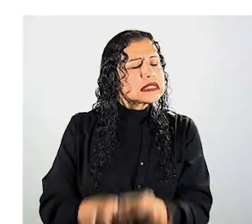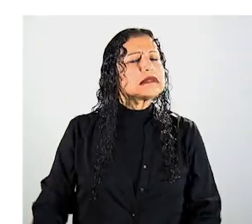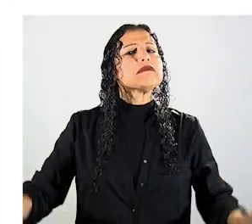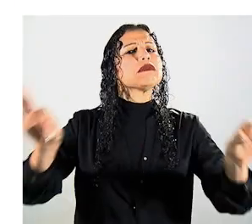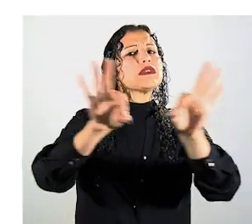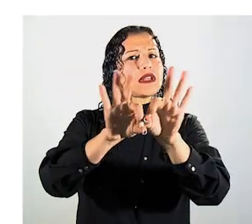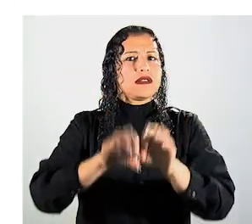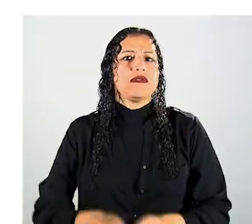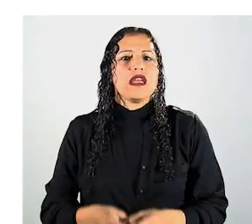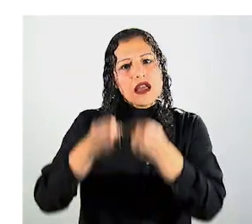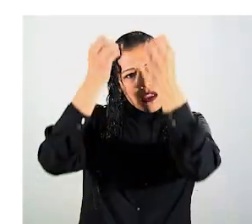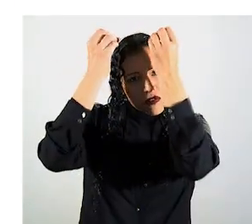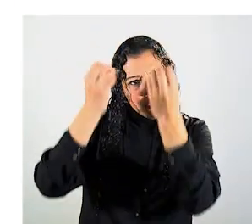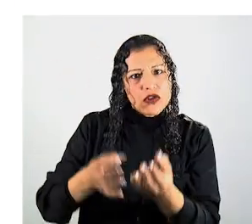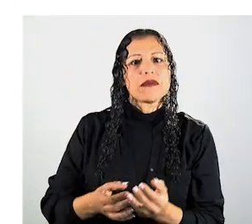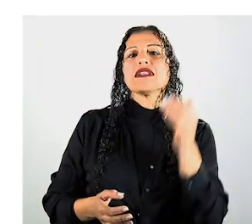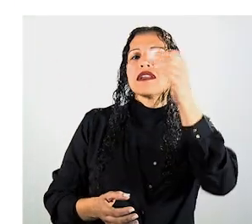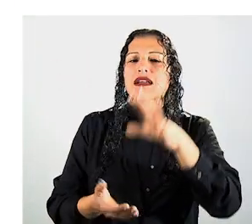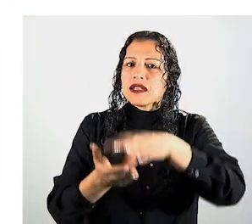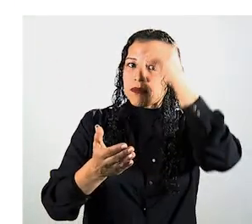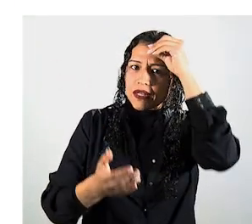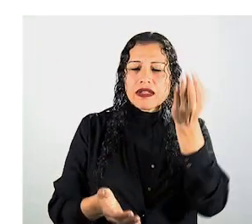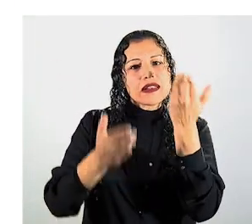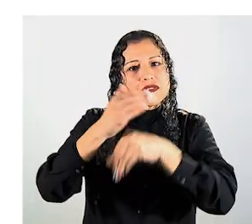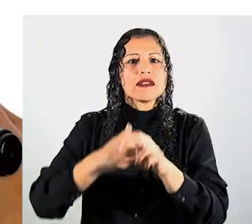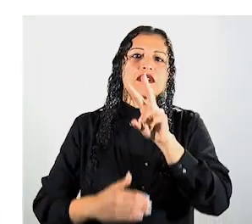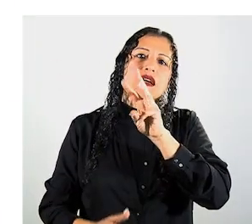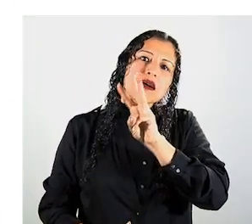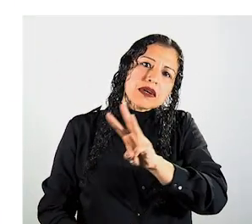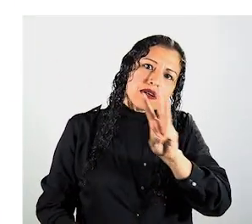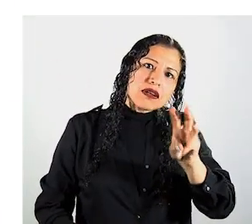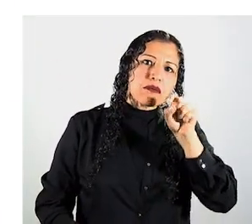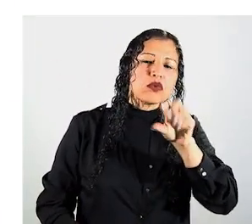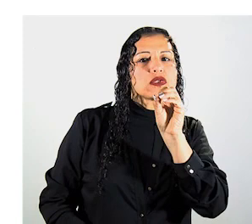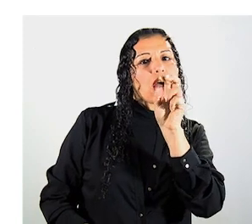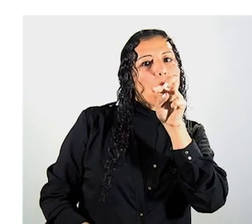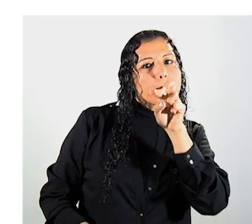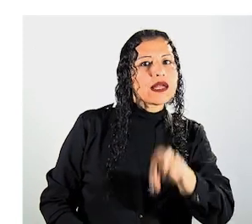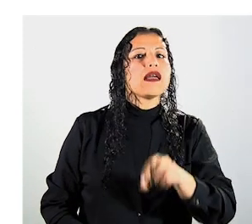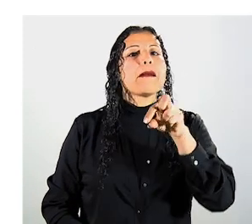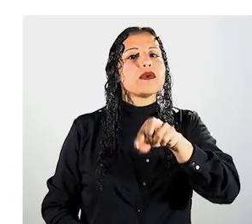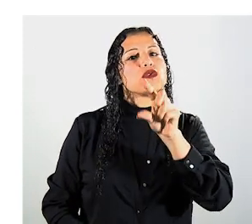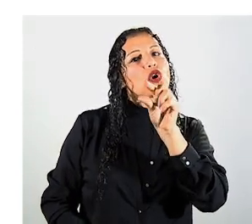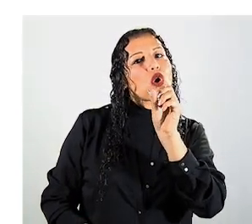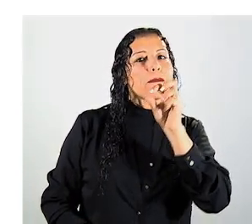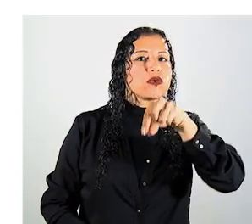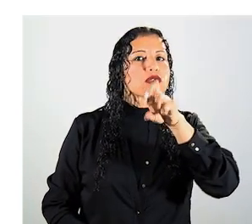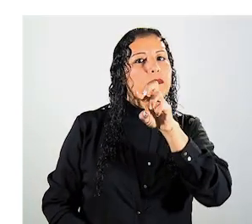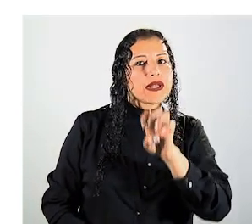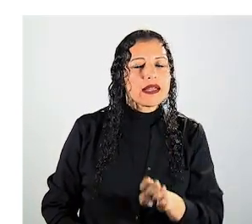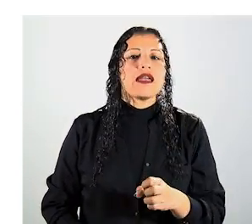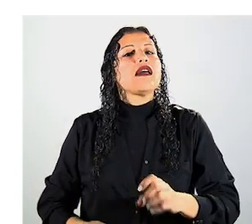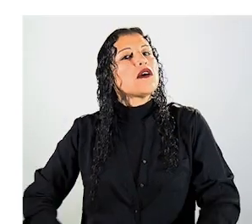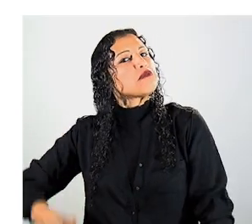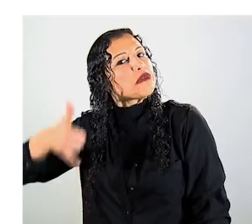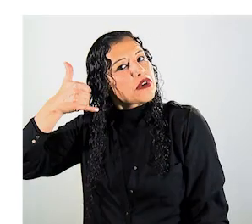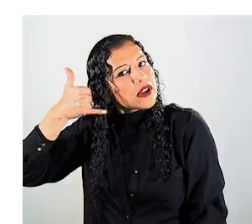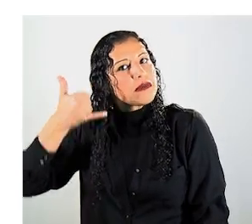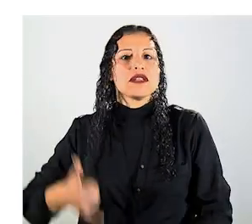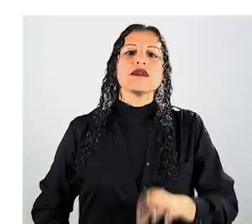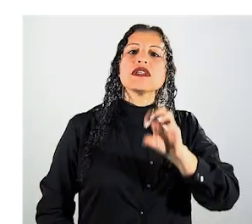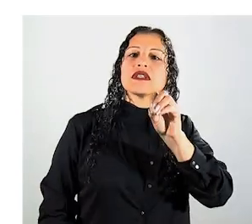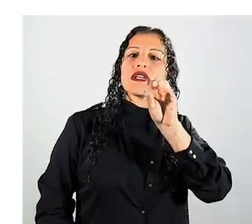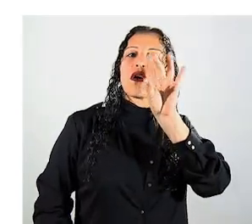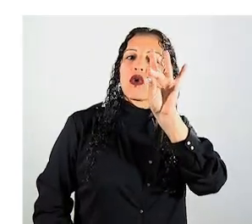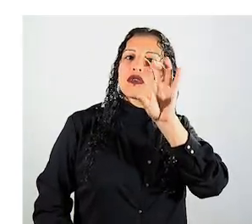es importante. Infórmate y capacítate ingresando a www.ompe.gov.pe O llamando a